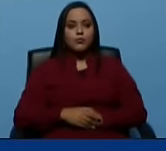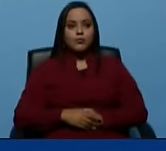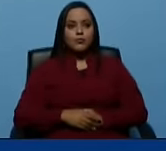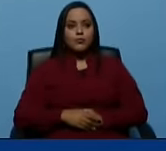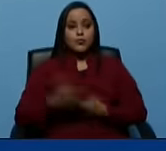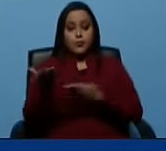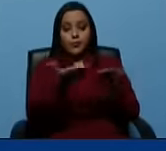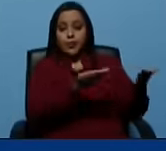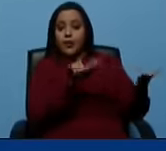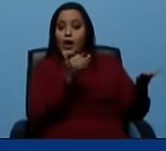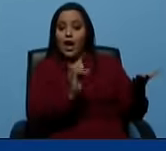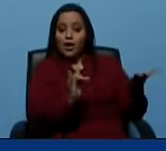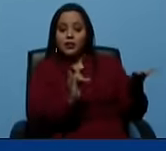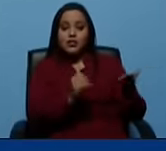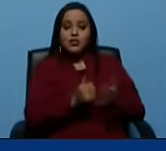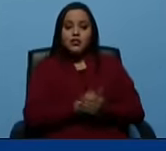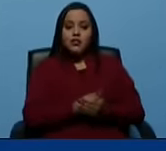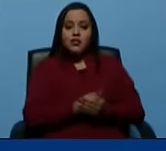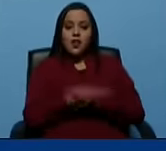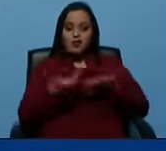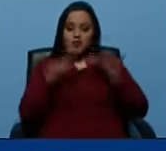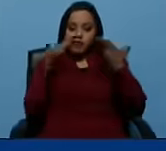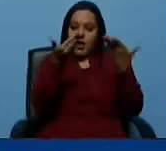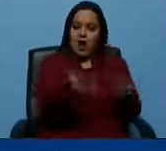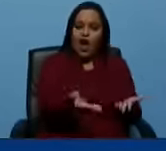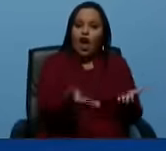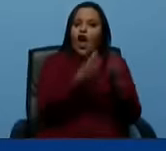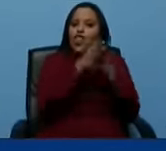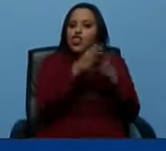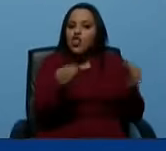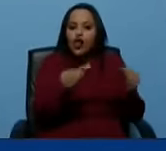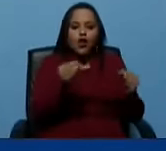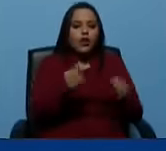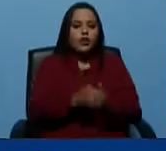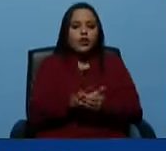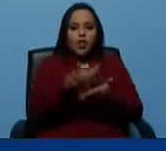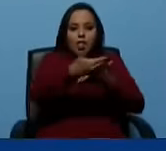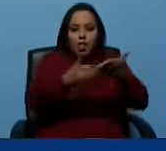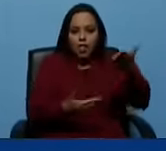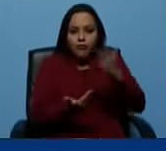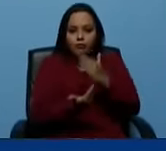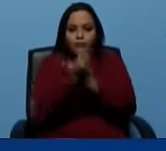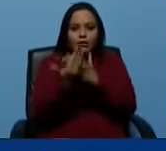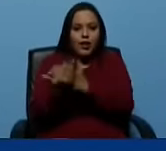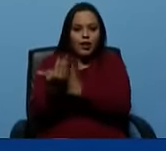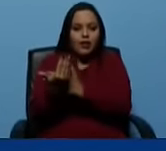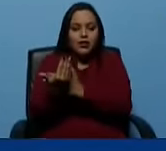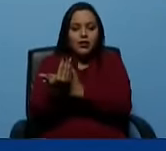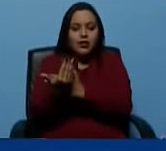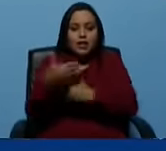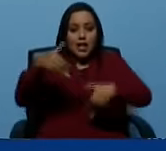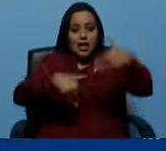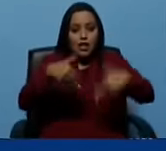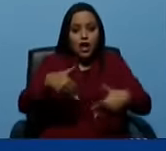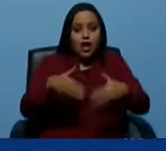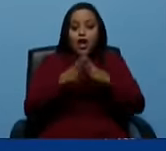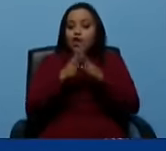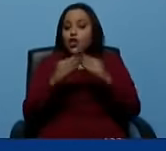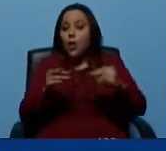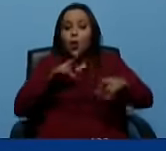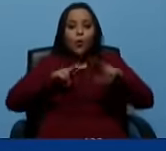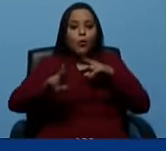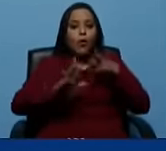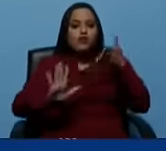Ellos han consignado todos los actos, todos los documentos y todo lo